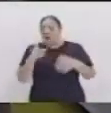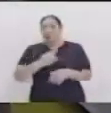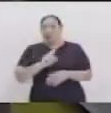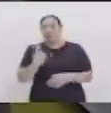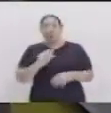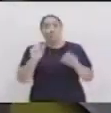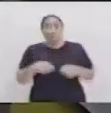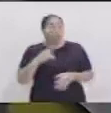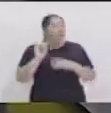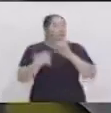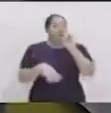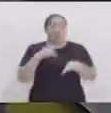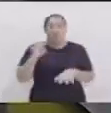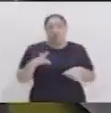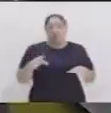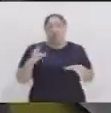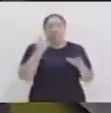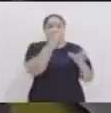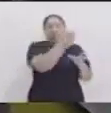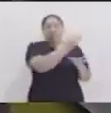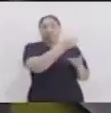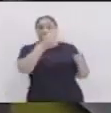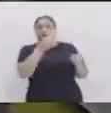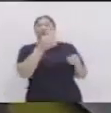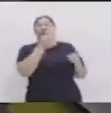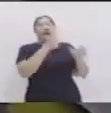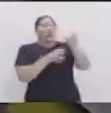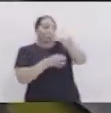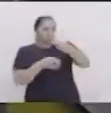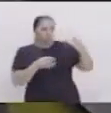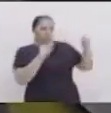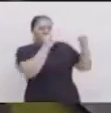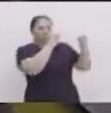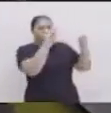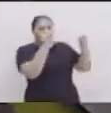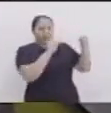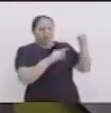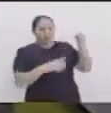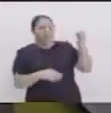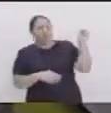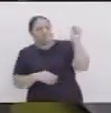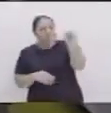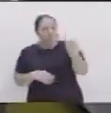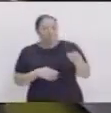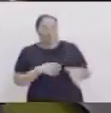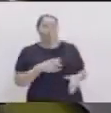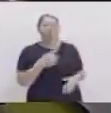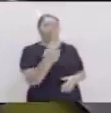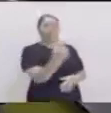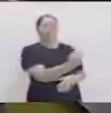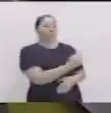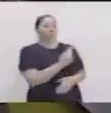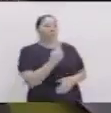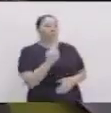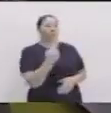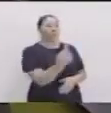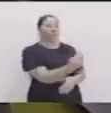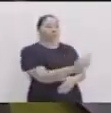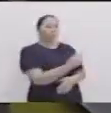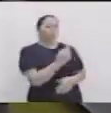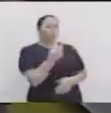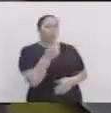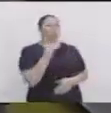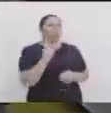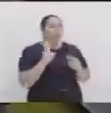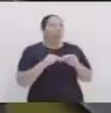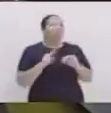a realizar, por ejemplo, galletas o pasteles, ¿verdad? Porque el vidrio Pyrex, por ejemplo, tiene una propiedad